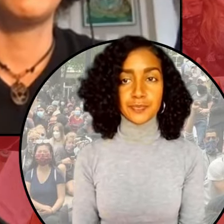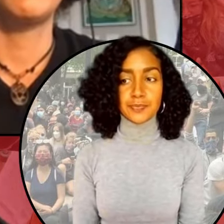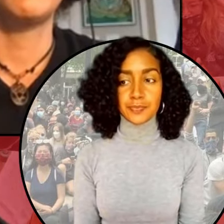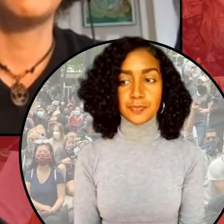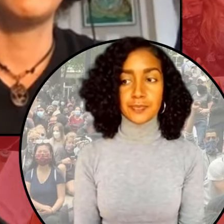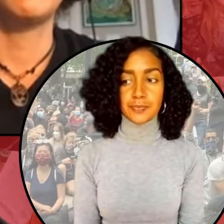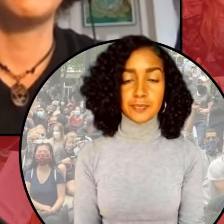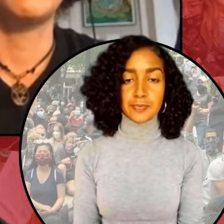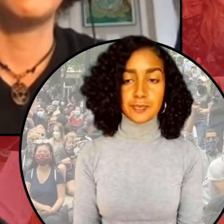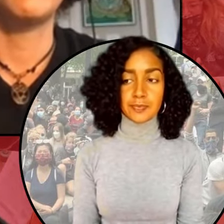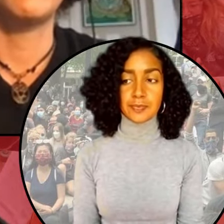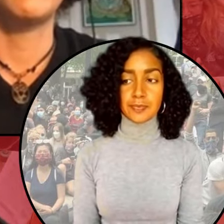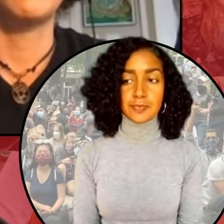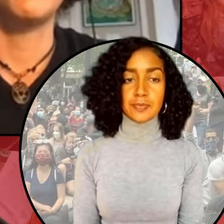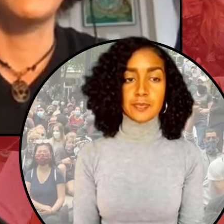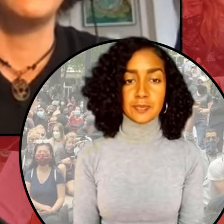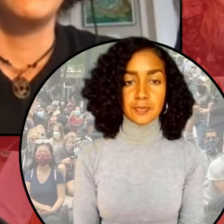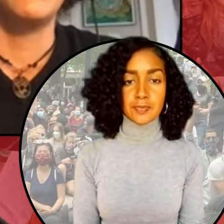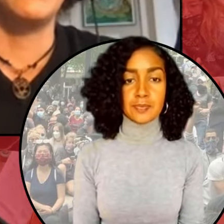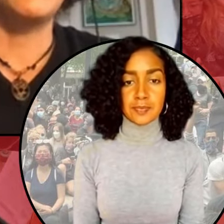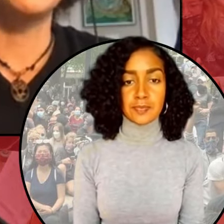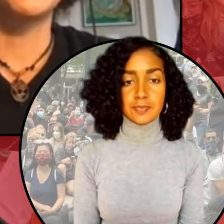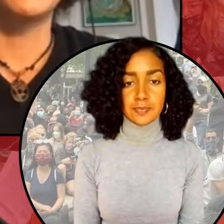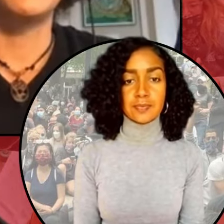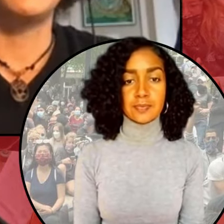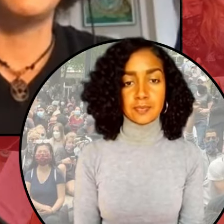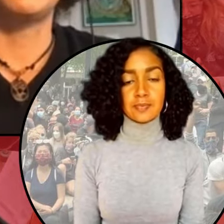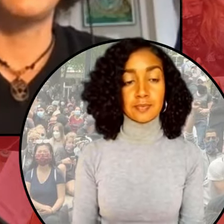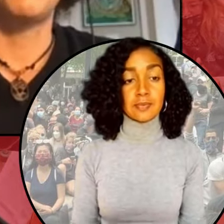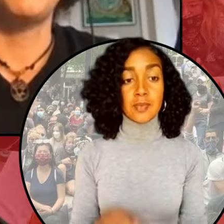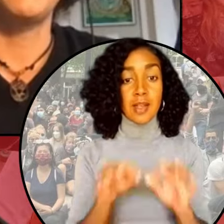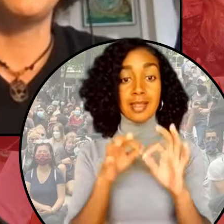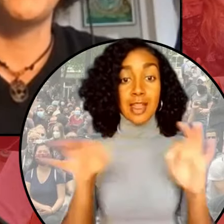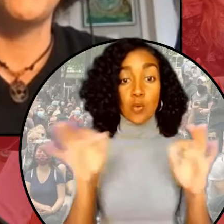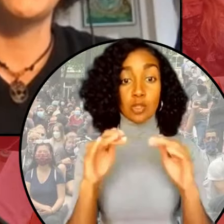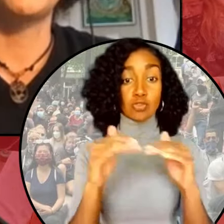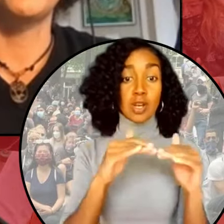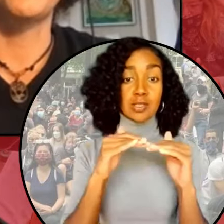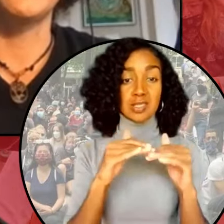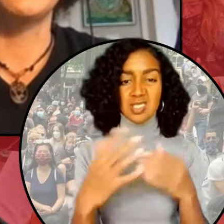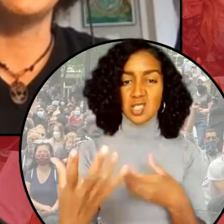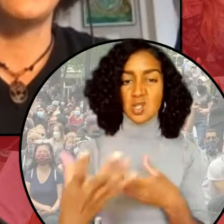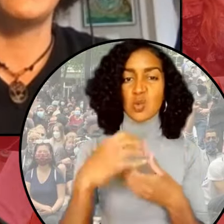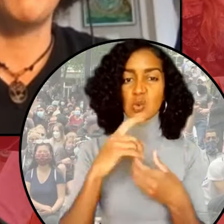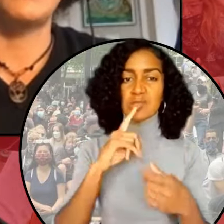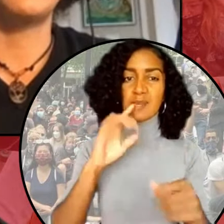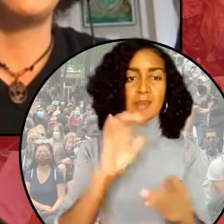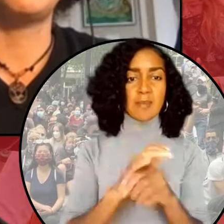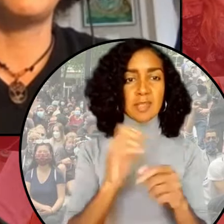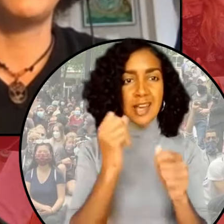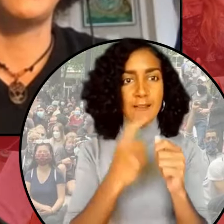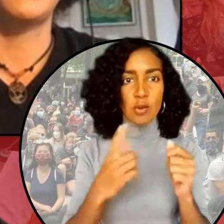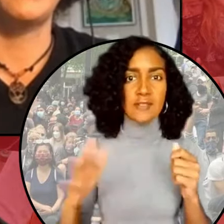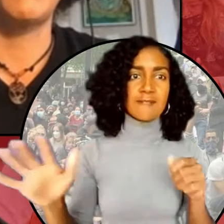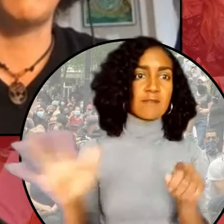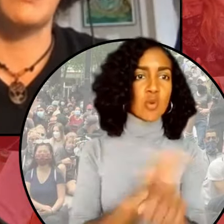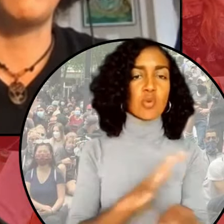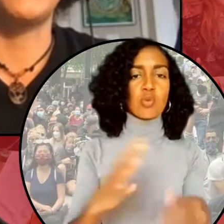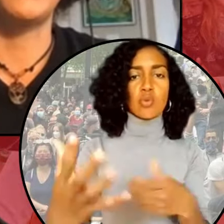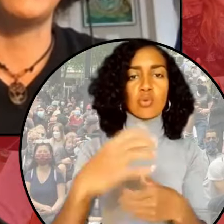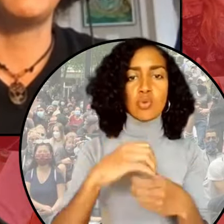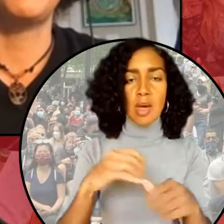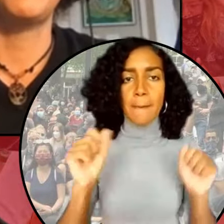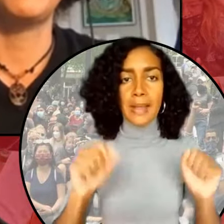de comunicarnos en nuestros idiomas. Language justice includes a commitment to everyone's full presence and capacity to communicate in